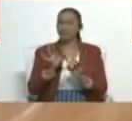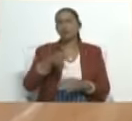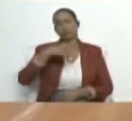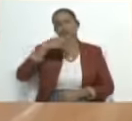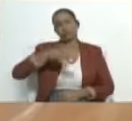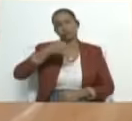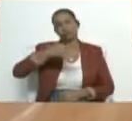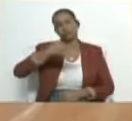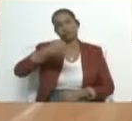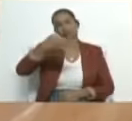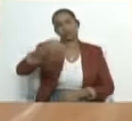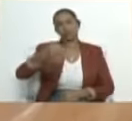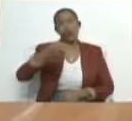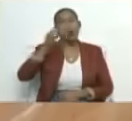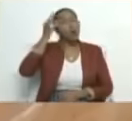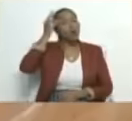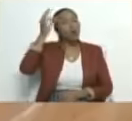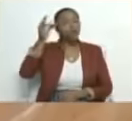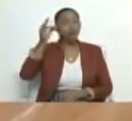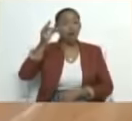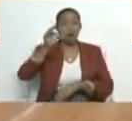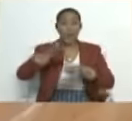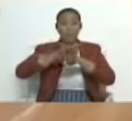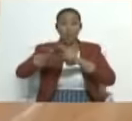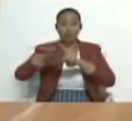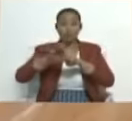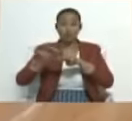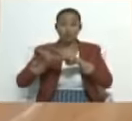Municipal, con la primacía de